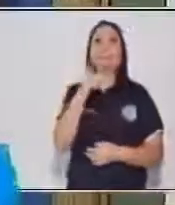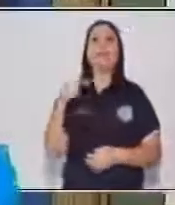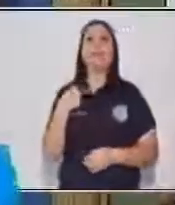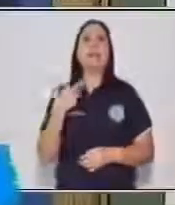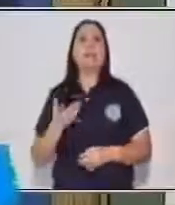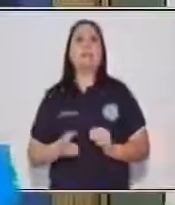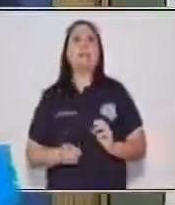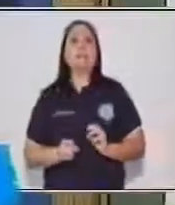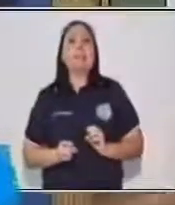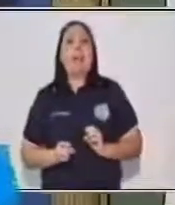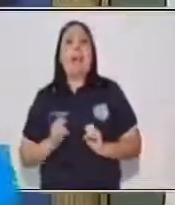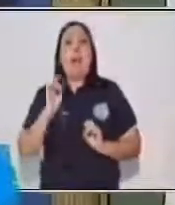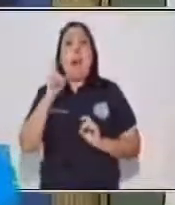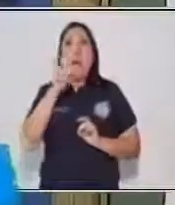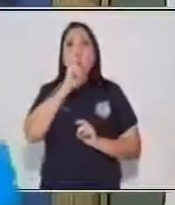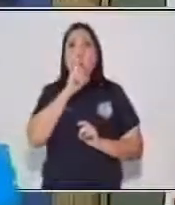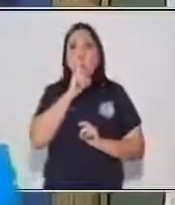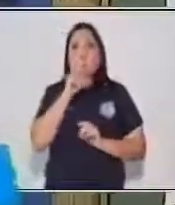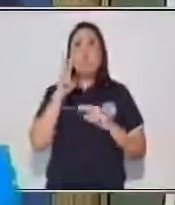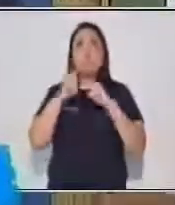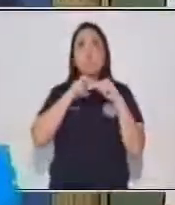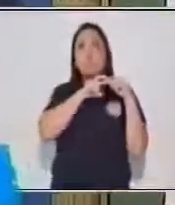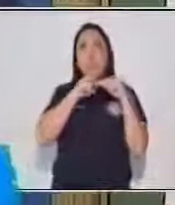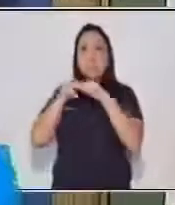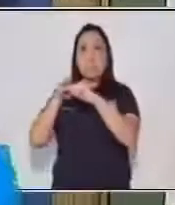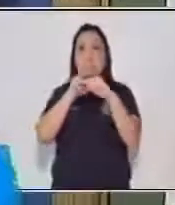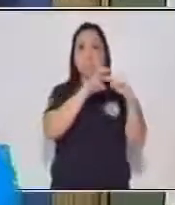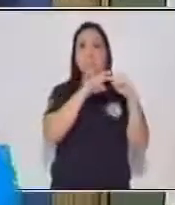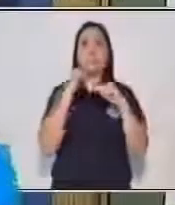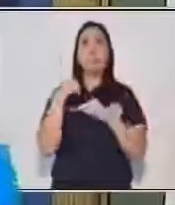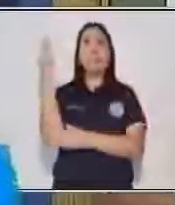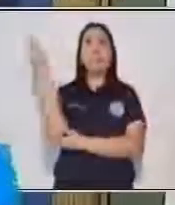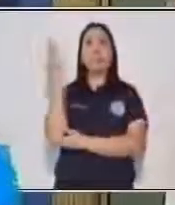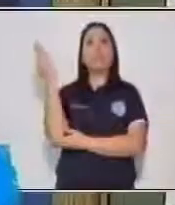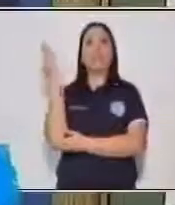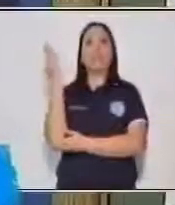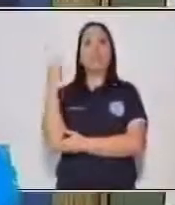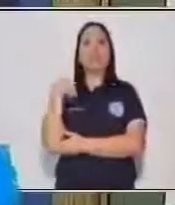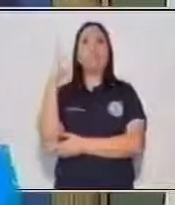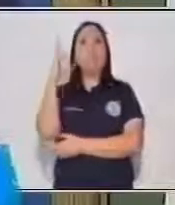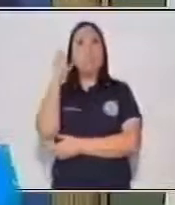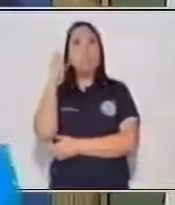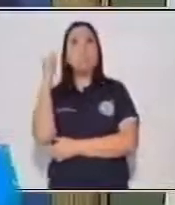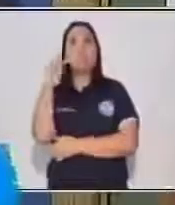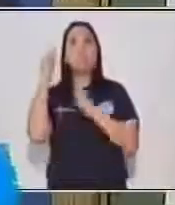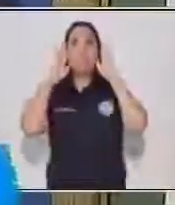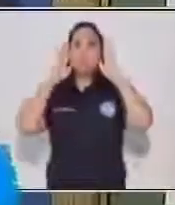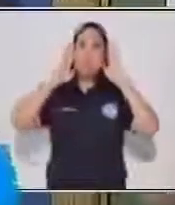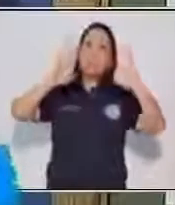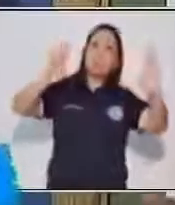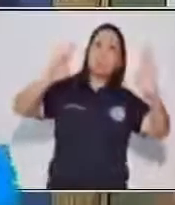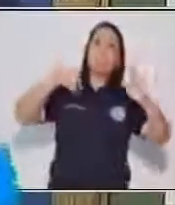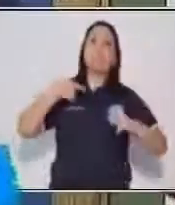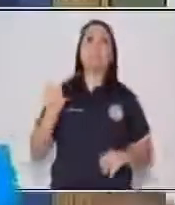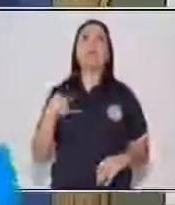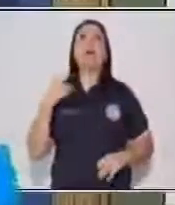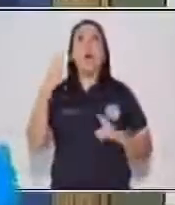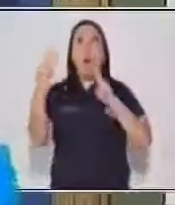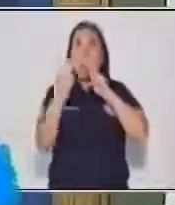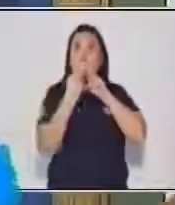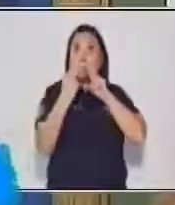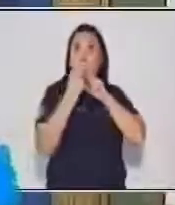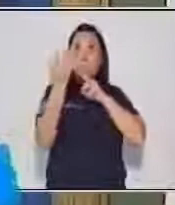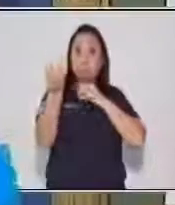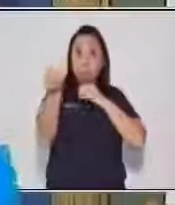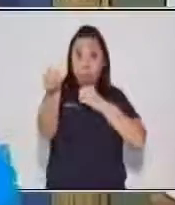se mantienen en silencio durante toda la exposición, ¿verdad? Están escuchando atentamente, están conociendo el